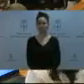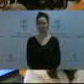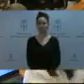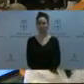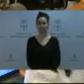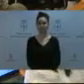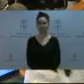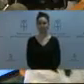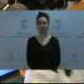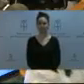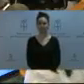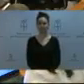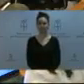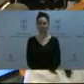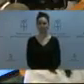Gracias,